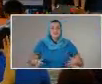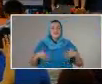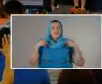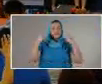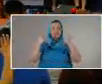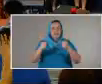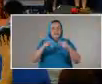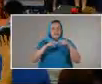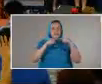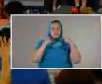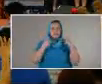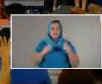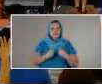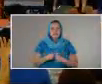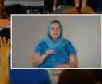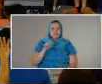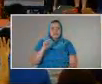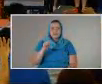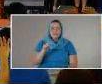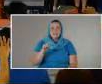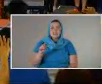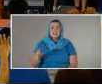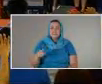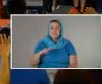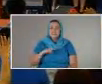Fortalece el corazón de aquel que está abatido